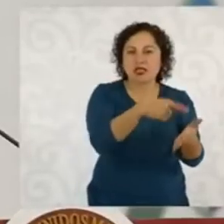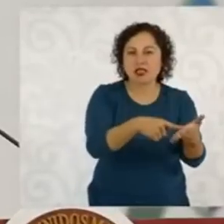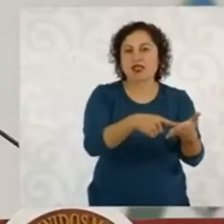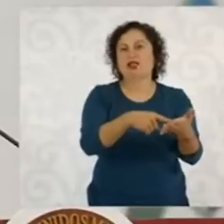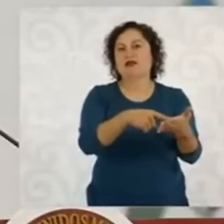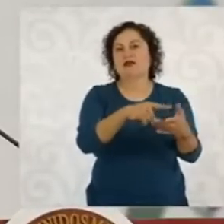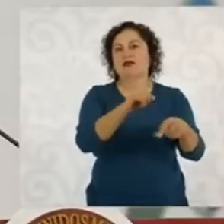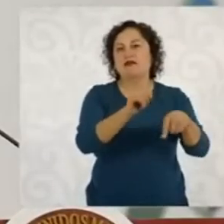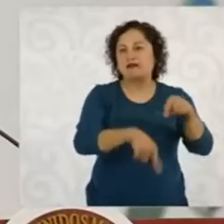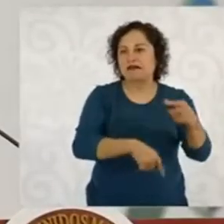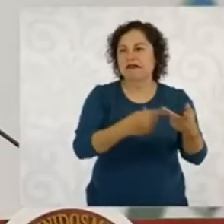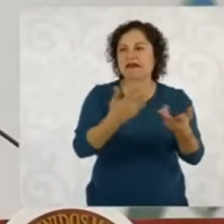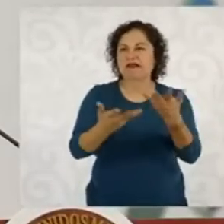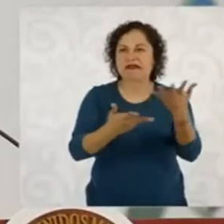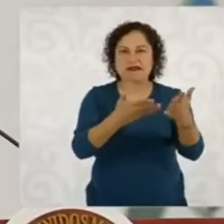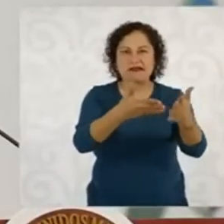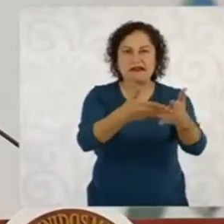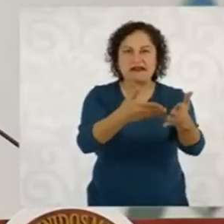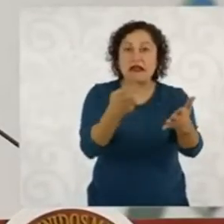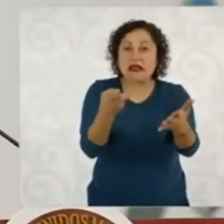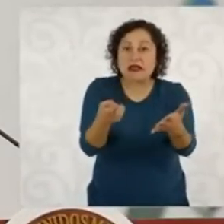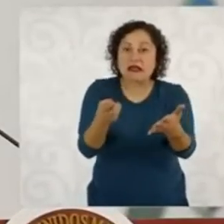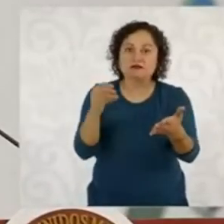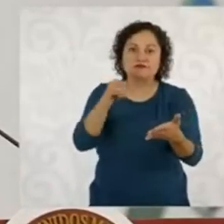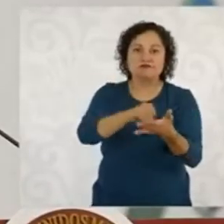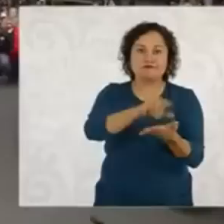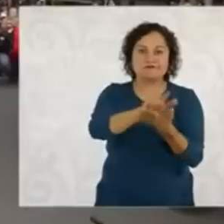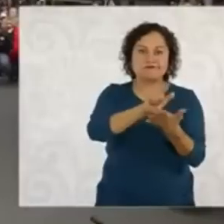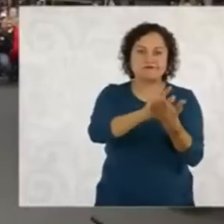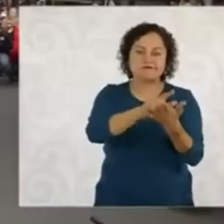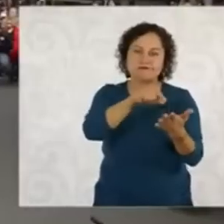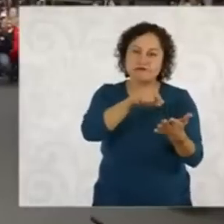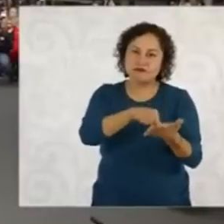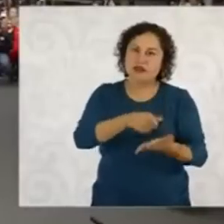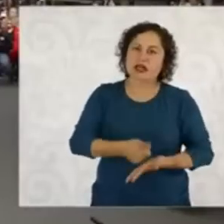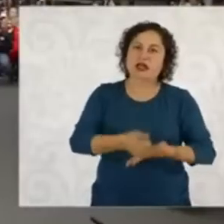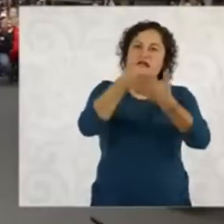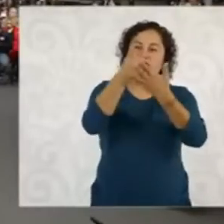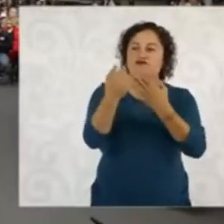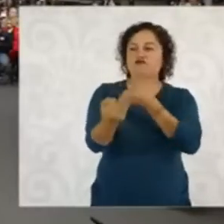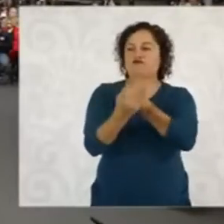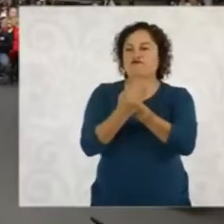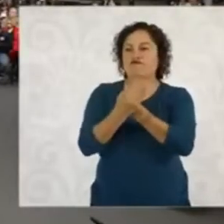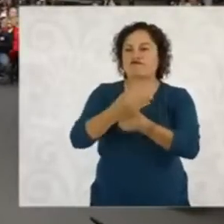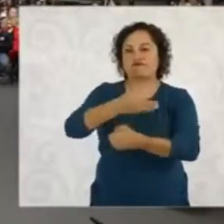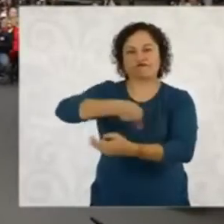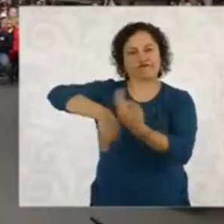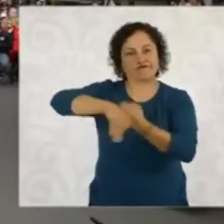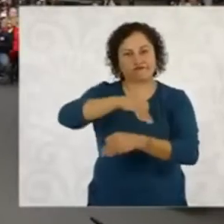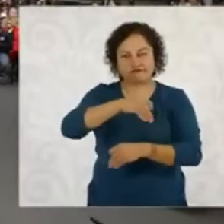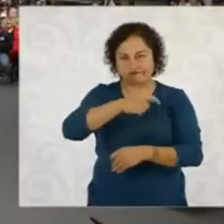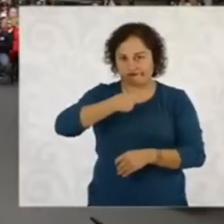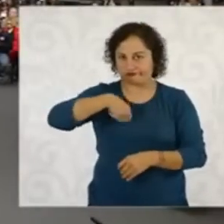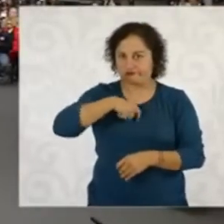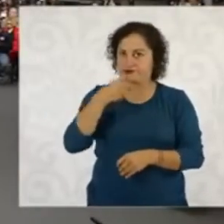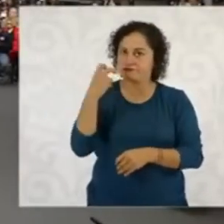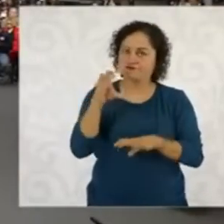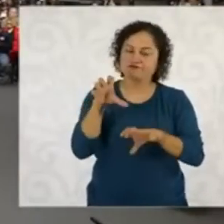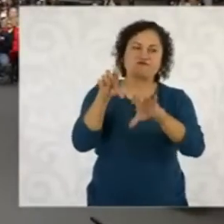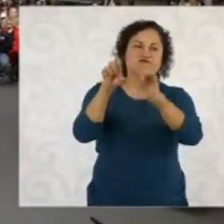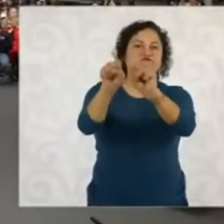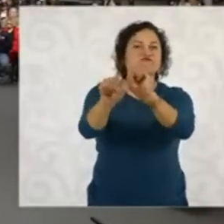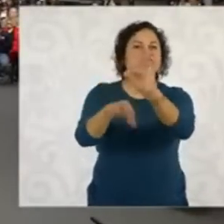quitar la cuenta. Eso es muchísimo el logro que se ha hecho, y les